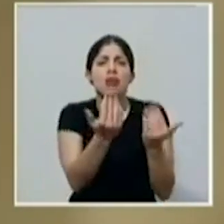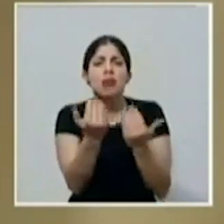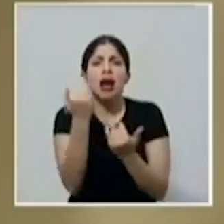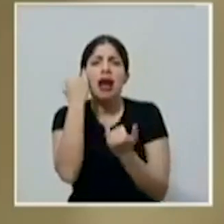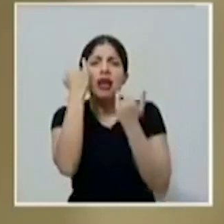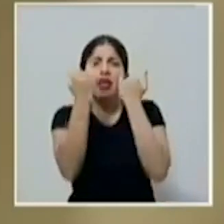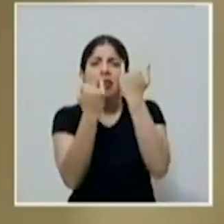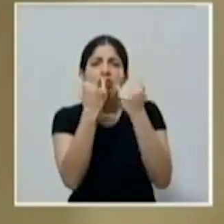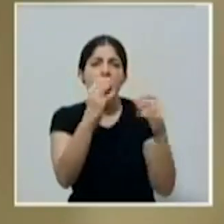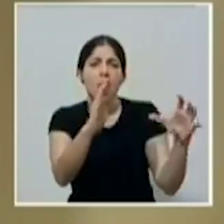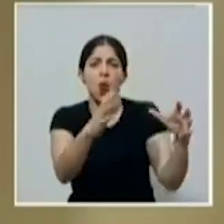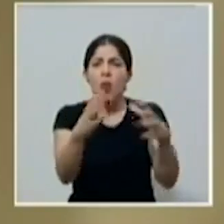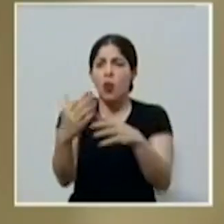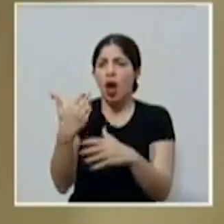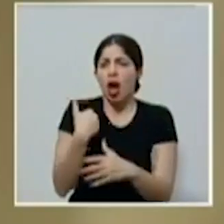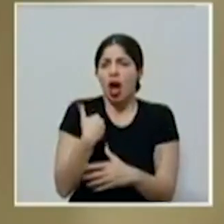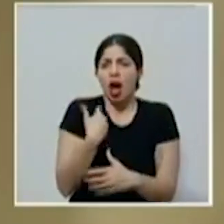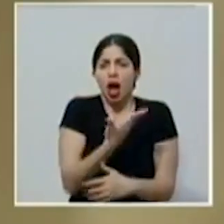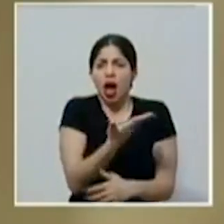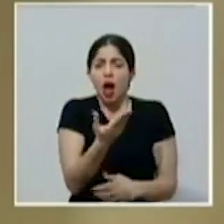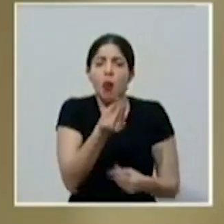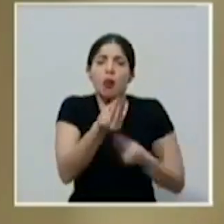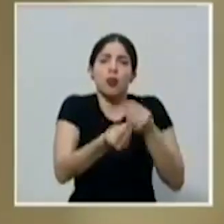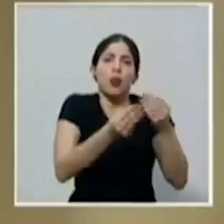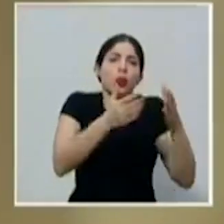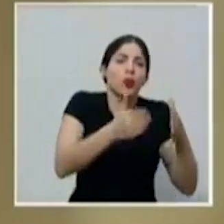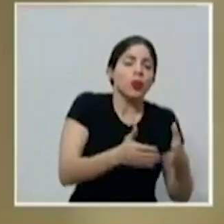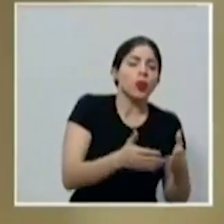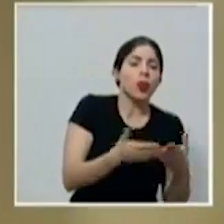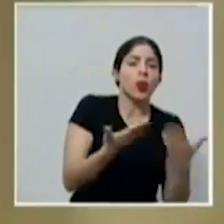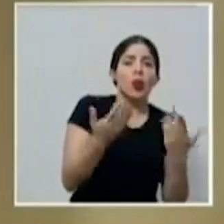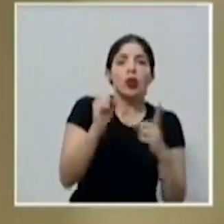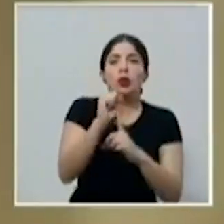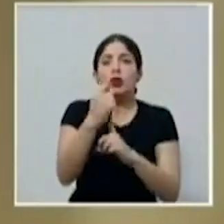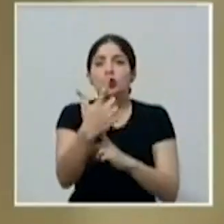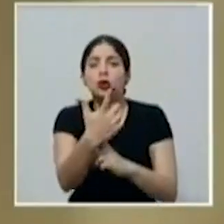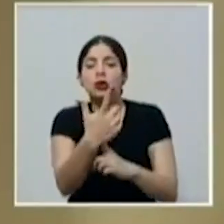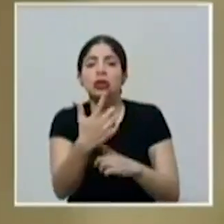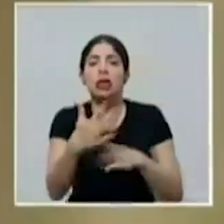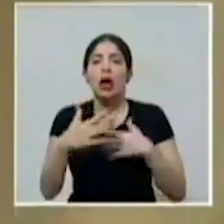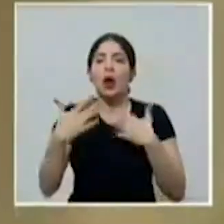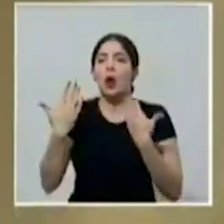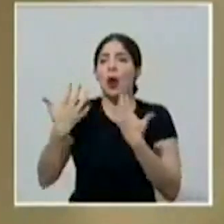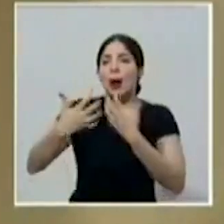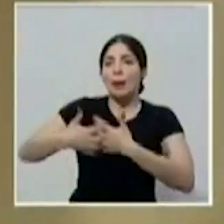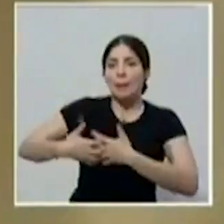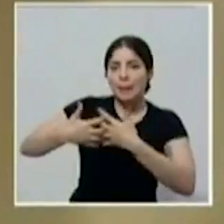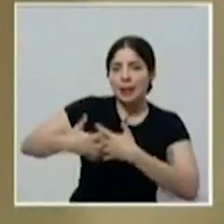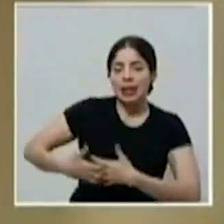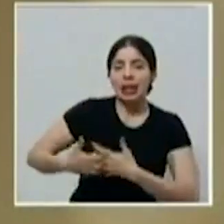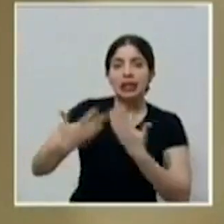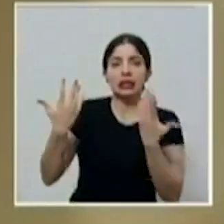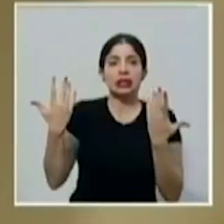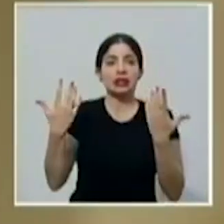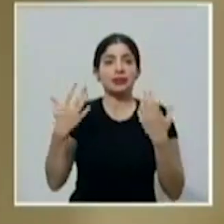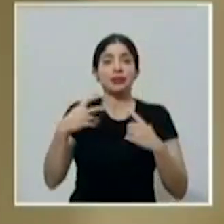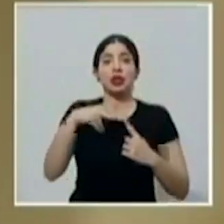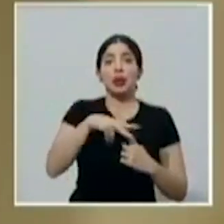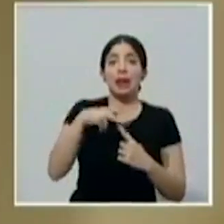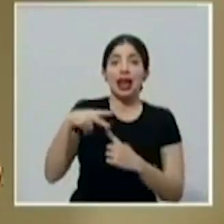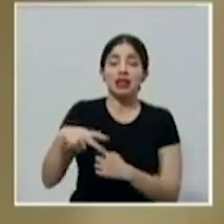sectores? Todos los sectores, los sectores productivos, los sectores sociales, los sectores empresariales, las